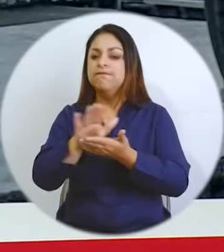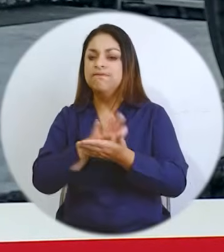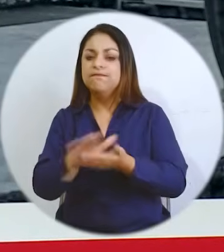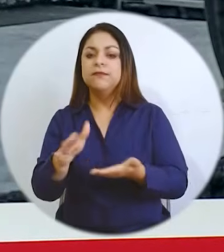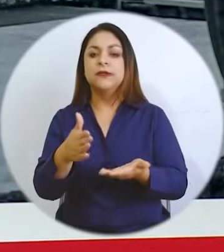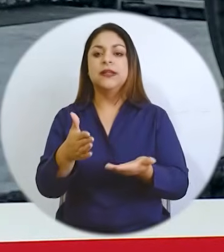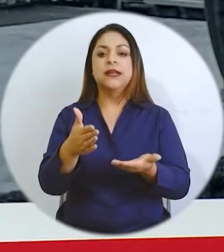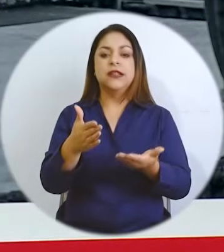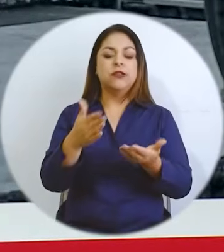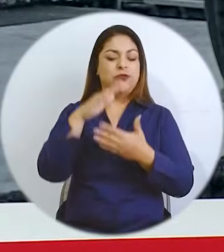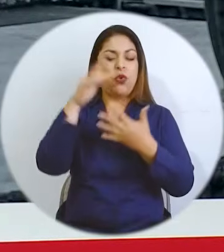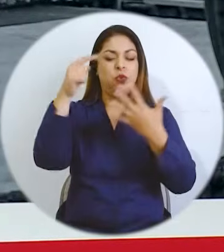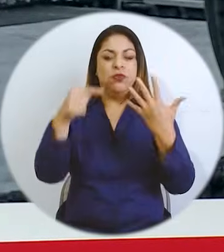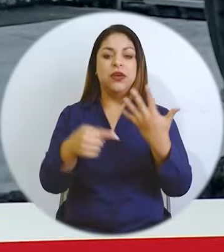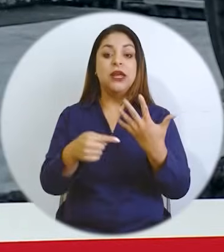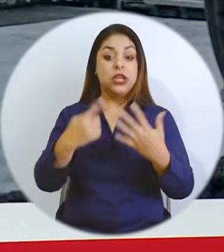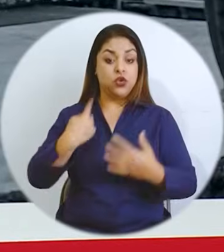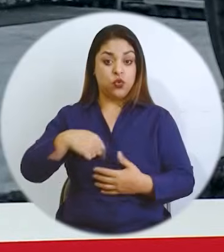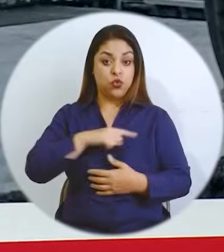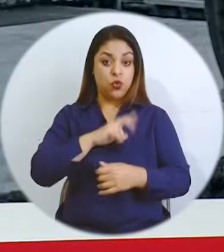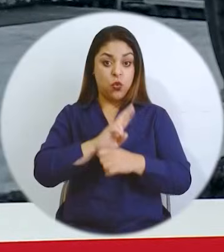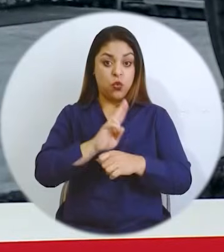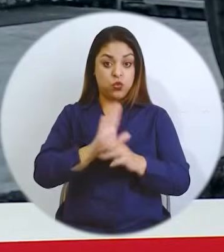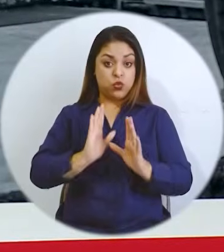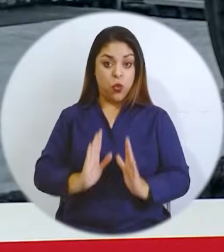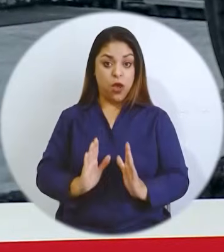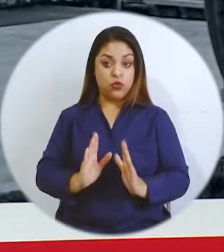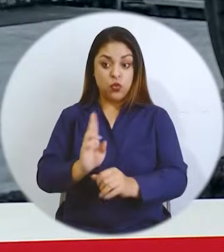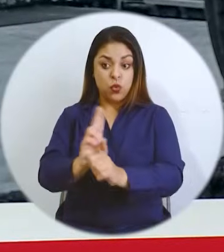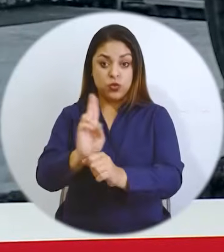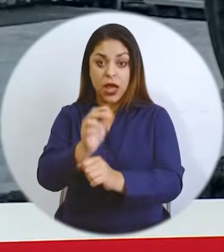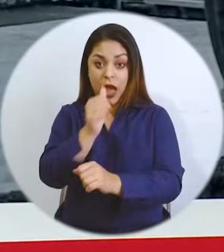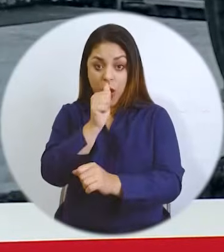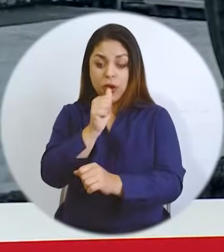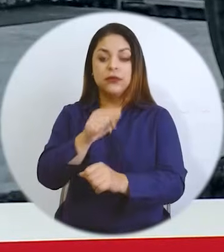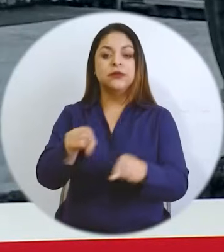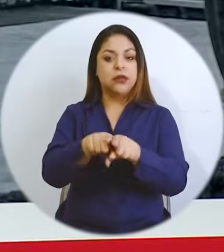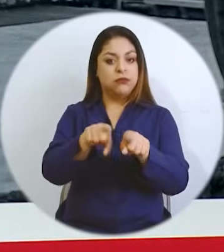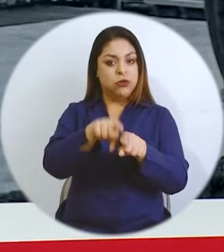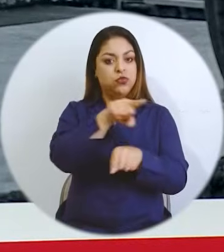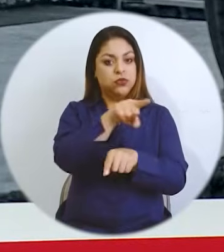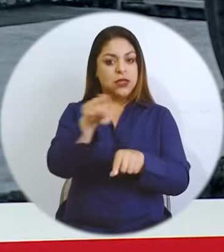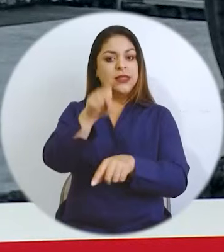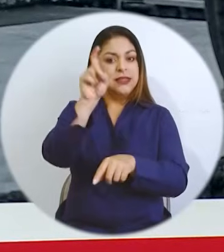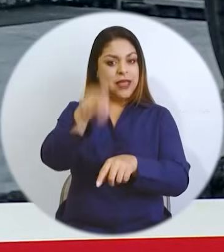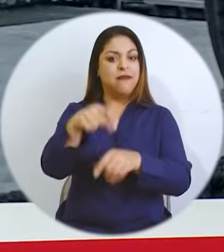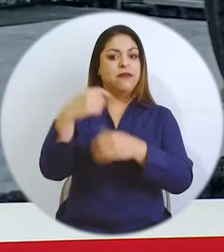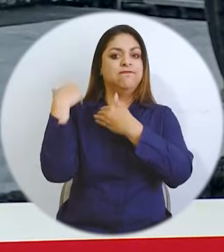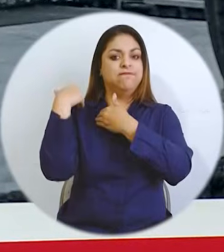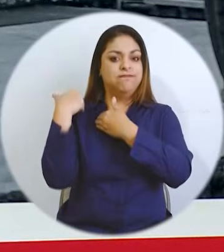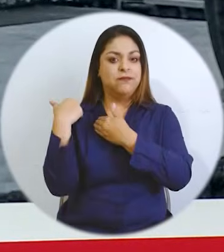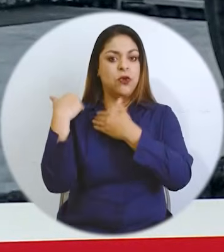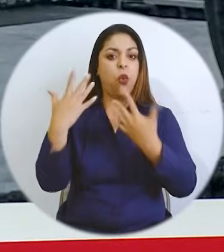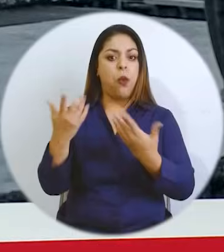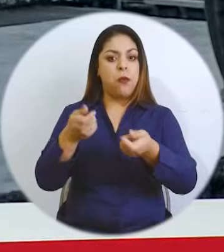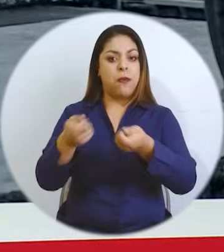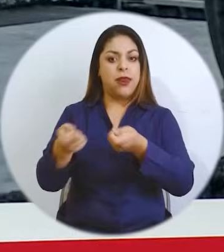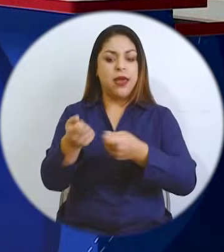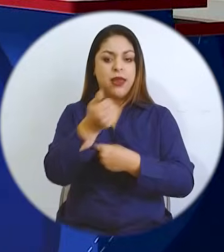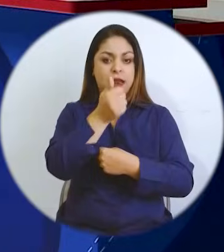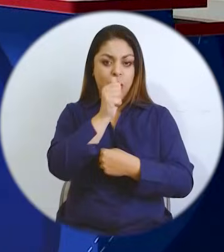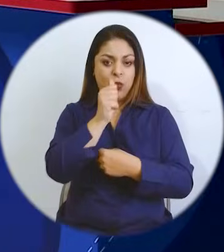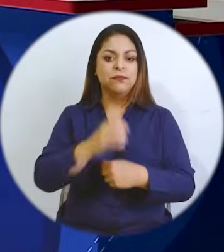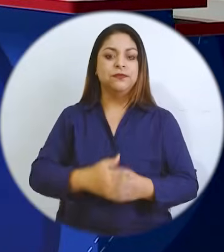agua. Incluso nosotros a nivel de los usuarios tenemos que ser conscientes de qué deberes también tenemos como usuarios para manejar el agua. Sí,